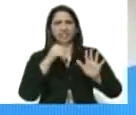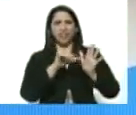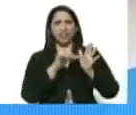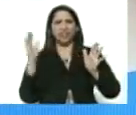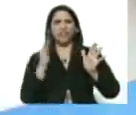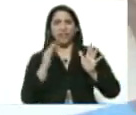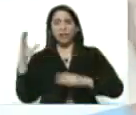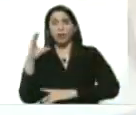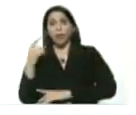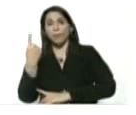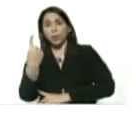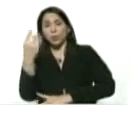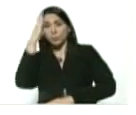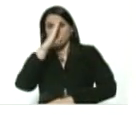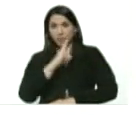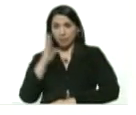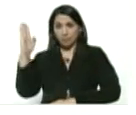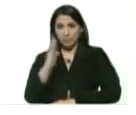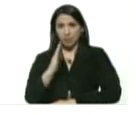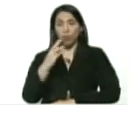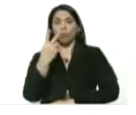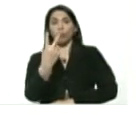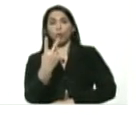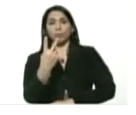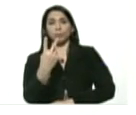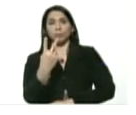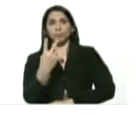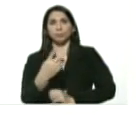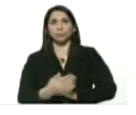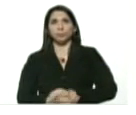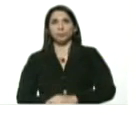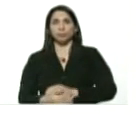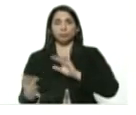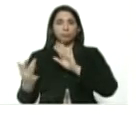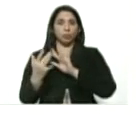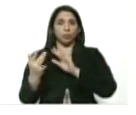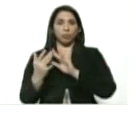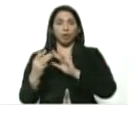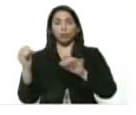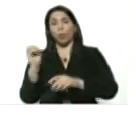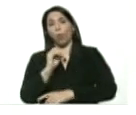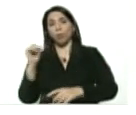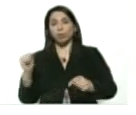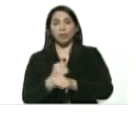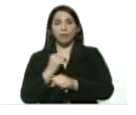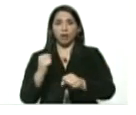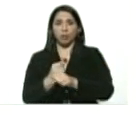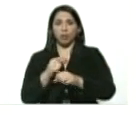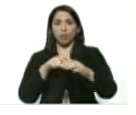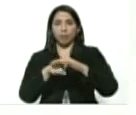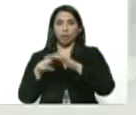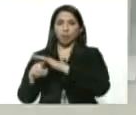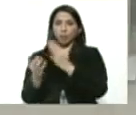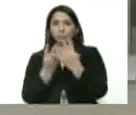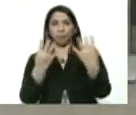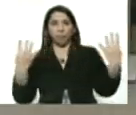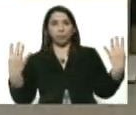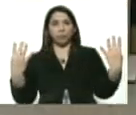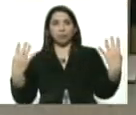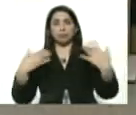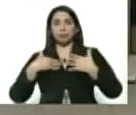uno procede de brasil y dos son contactos de trabajadores en los cordones sanitarios establecidos